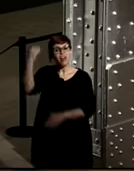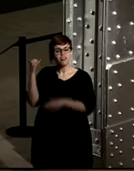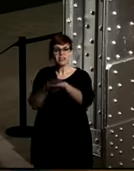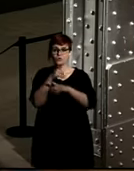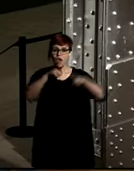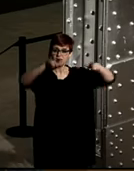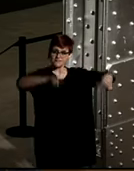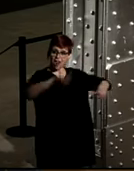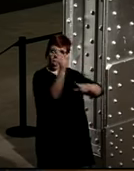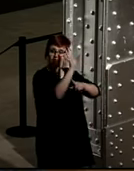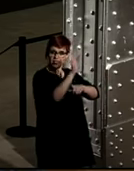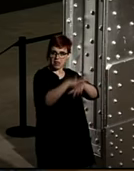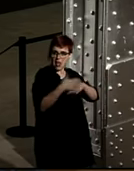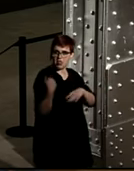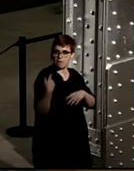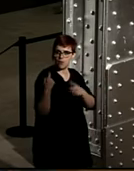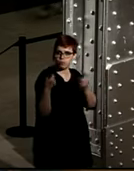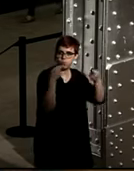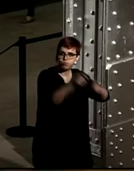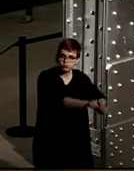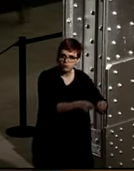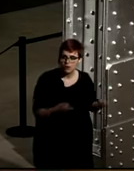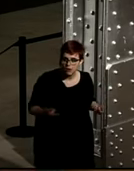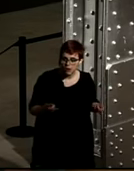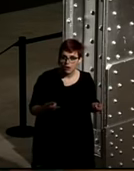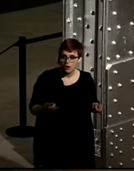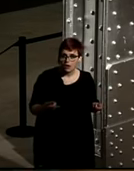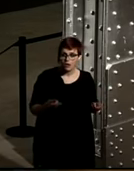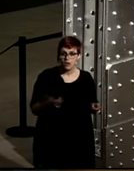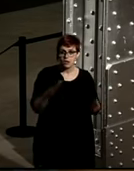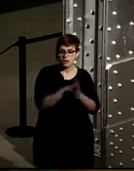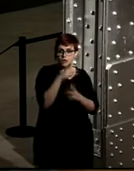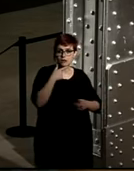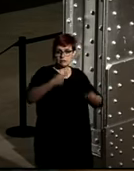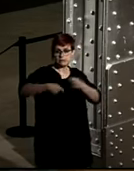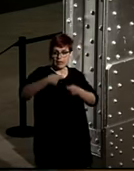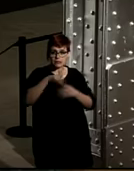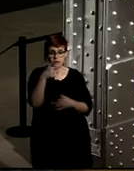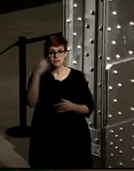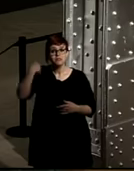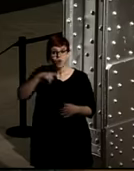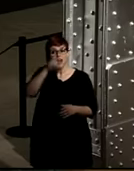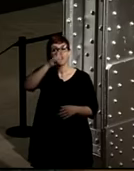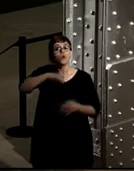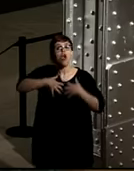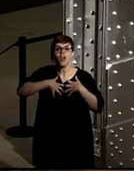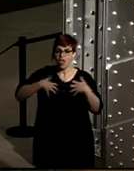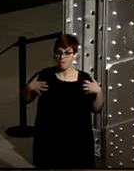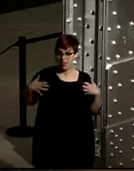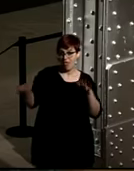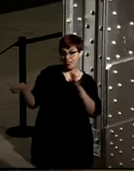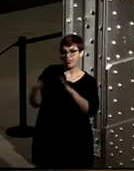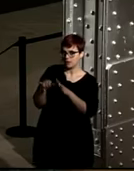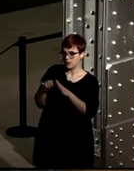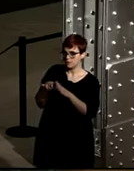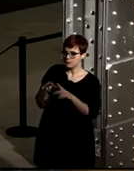mejor hace no tan poco y es que lo han cerrado. No, y ahora para irte a un cine te tienes que ir a un centro comercial. Estamos al lado de Gran Vía, os recuerdo, y dan